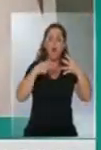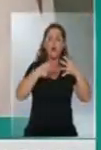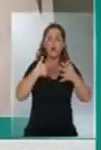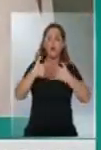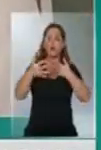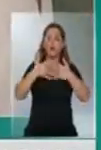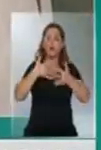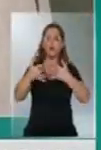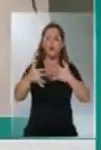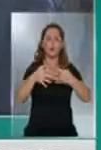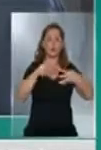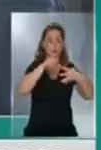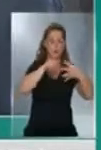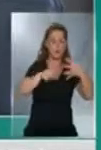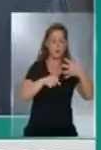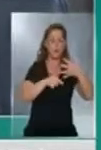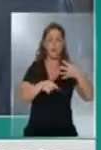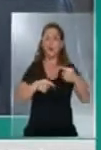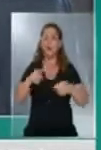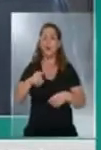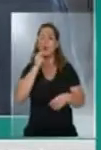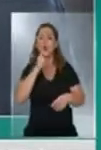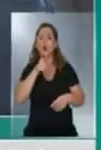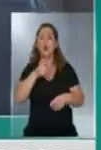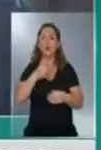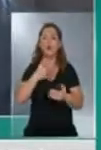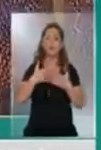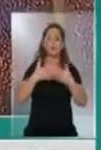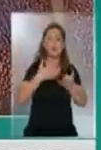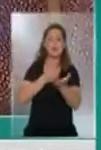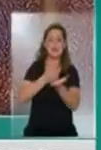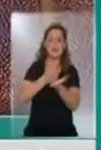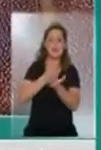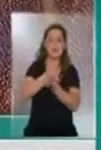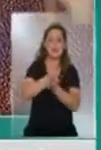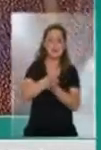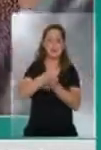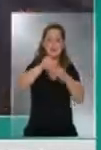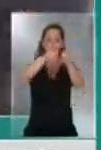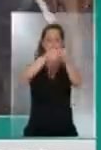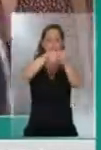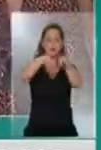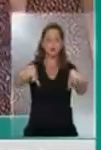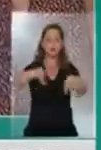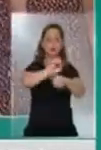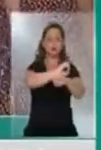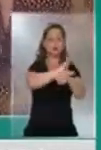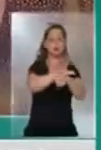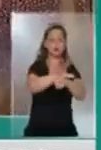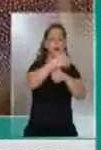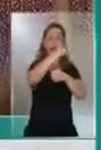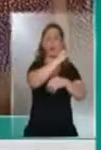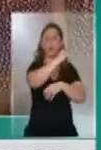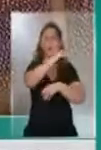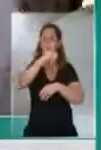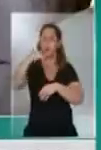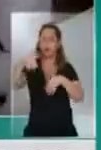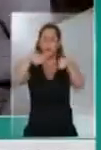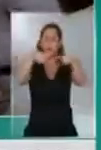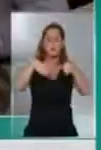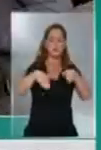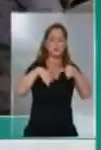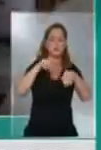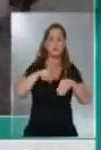sea, todos queremos saber hasta qué punto, cómo ha ido diversificándose o qué tan igual se ha mantenido desde que